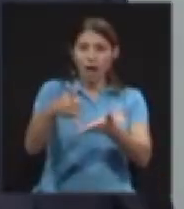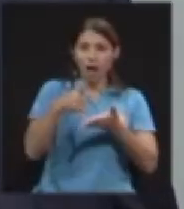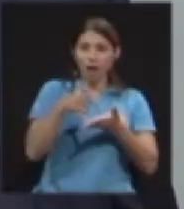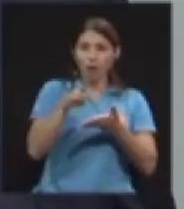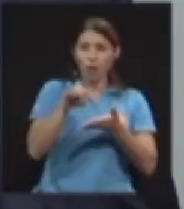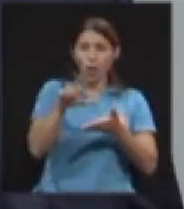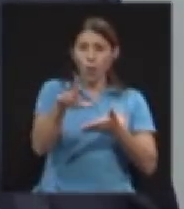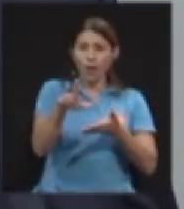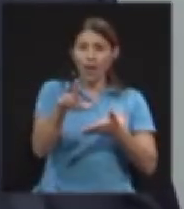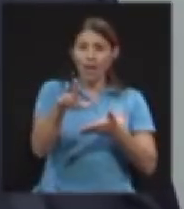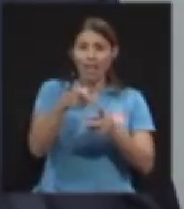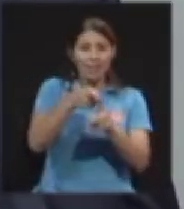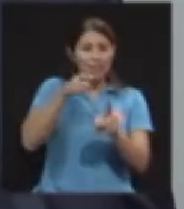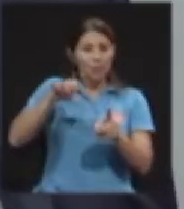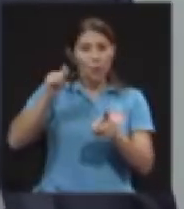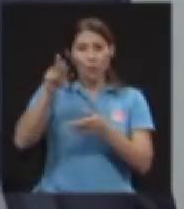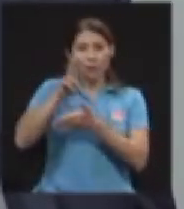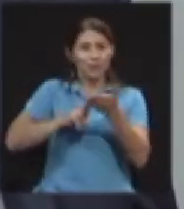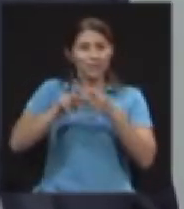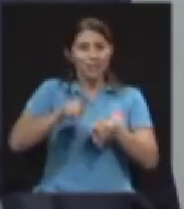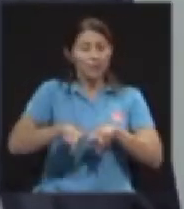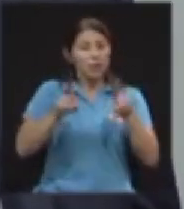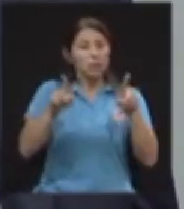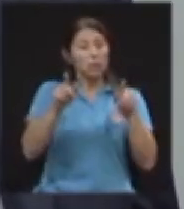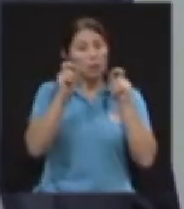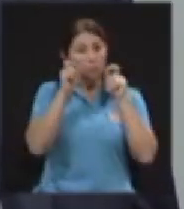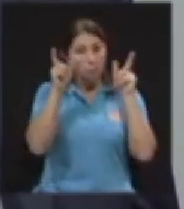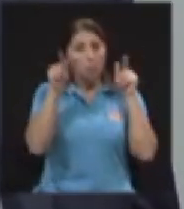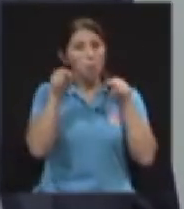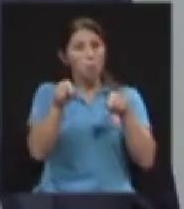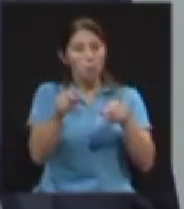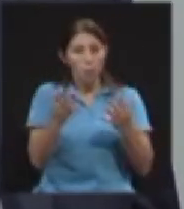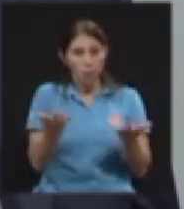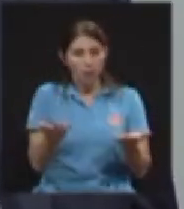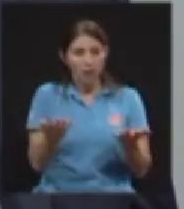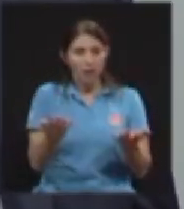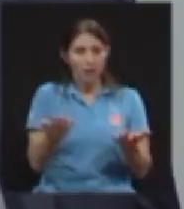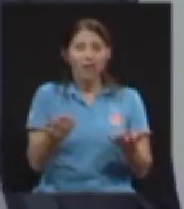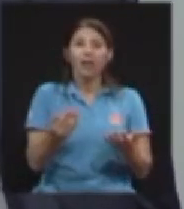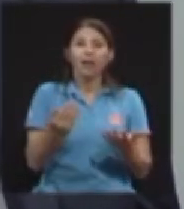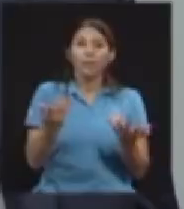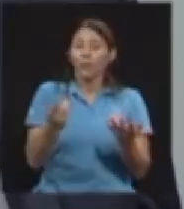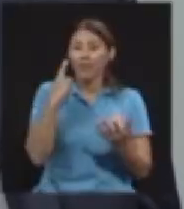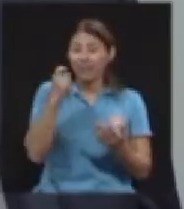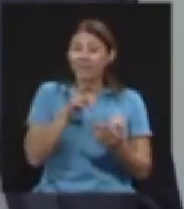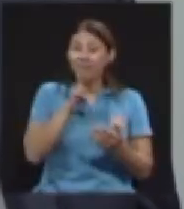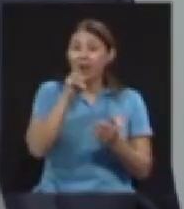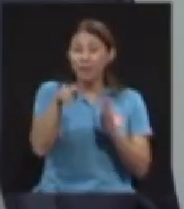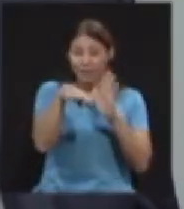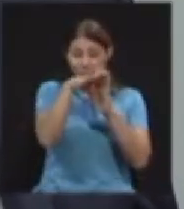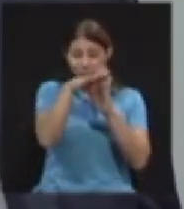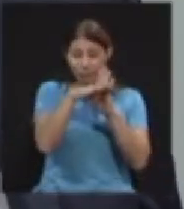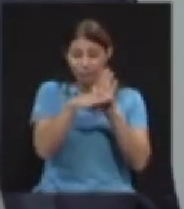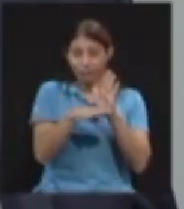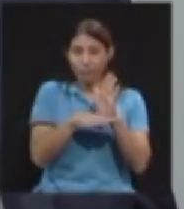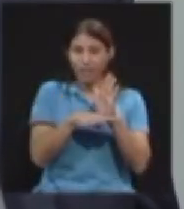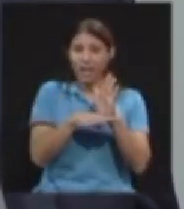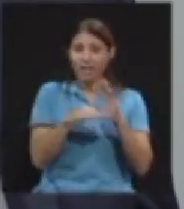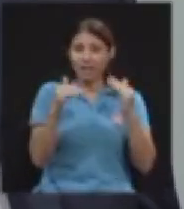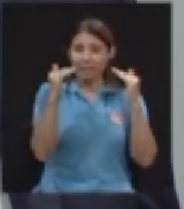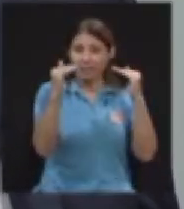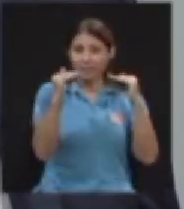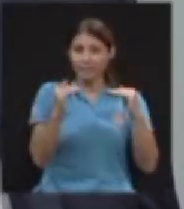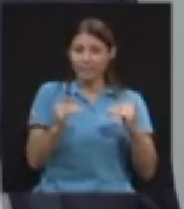una universidad que no es de Estados Unidos, porque en el ranking universitario las principales